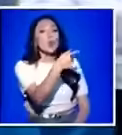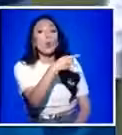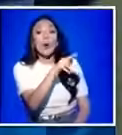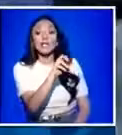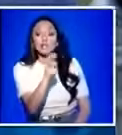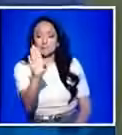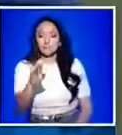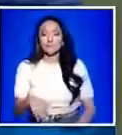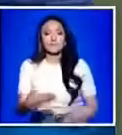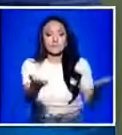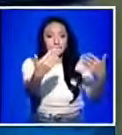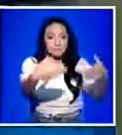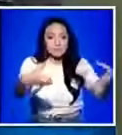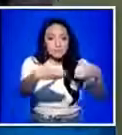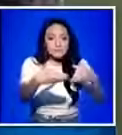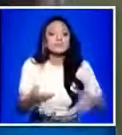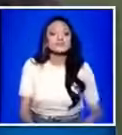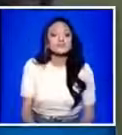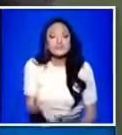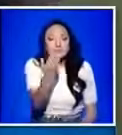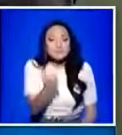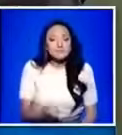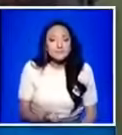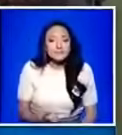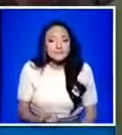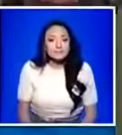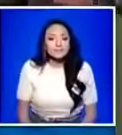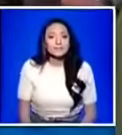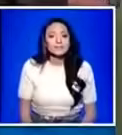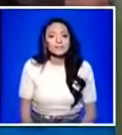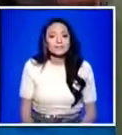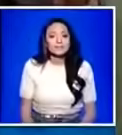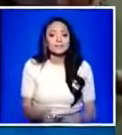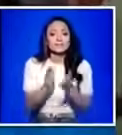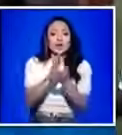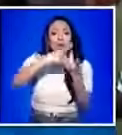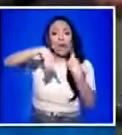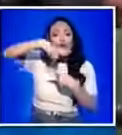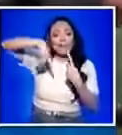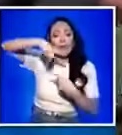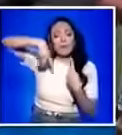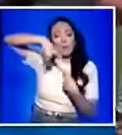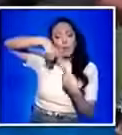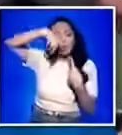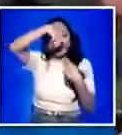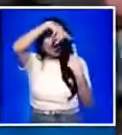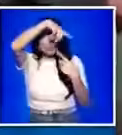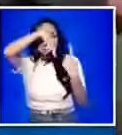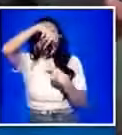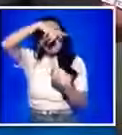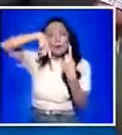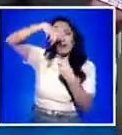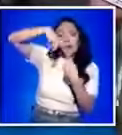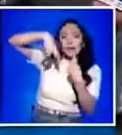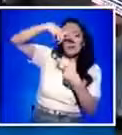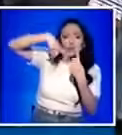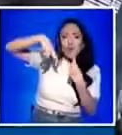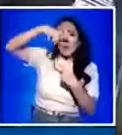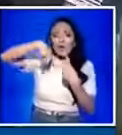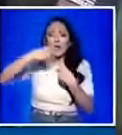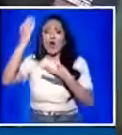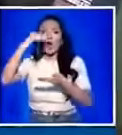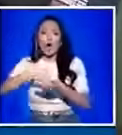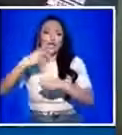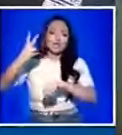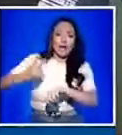Guano, vamos ahí con fuerza. A la 1, a las 2 y a las 3, ¿qué dice? Volveremos, volveremos, volveremos